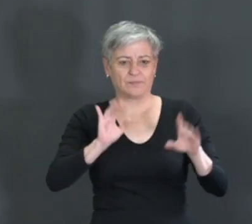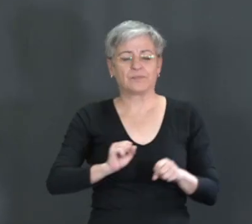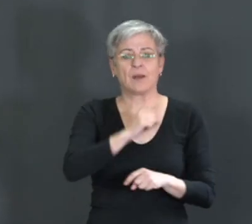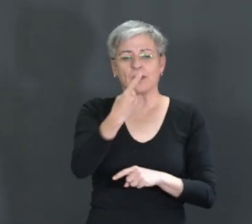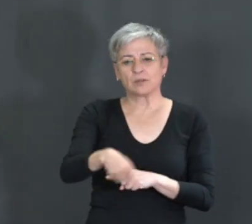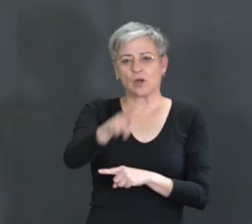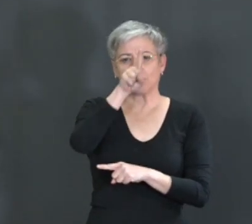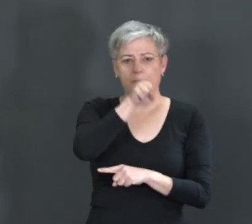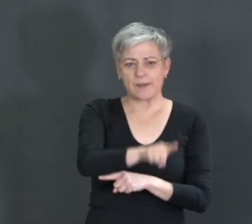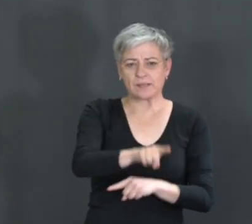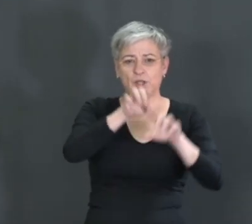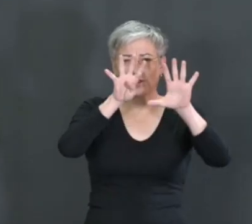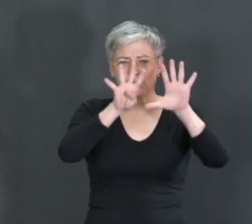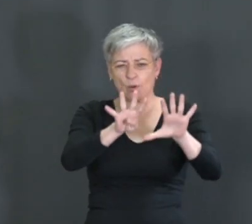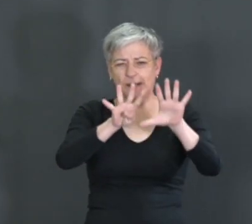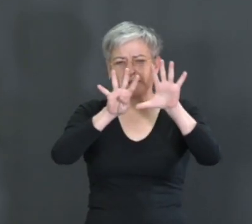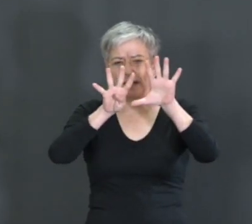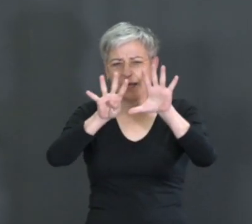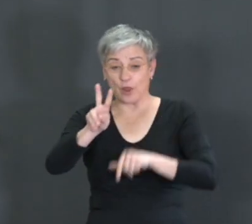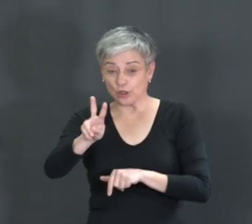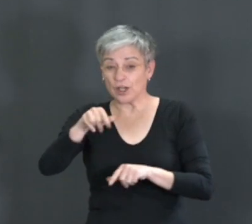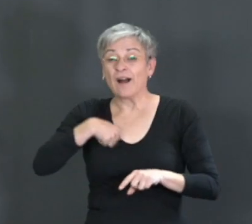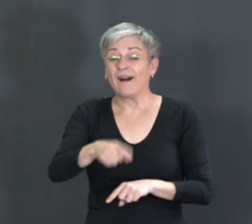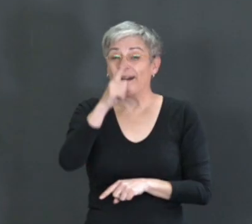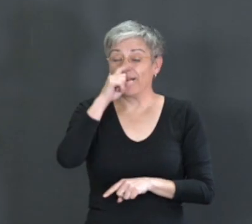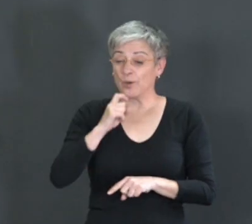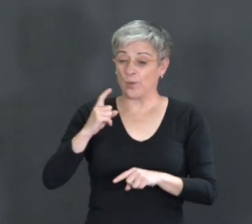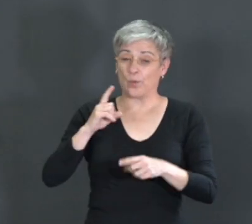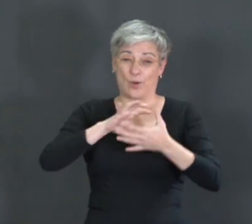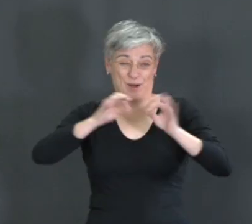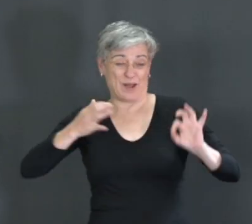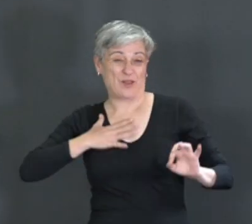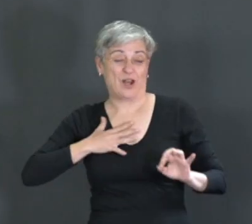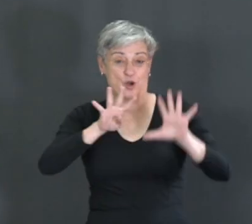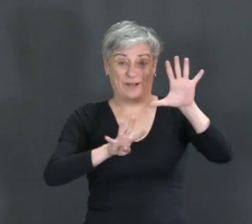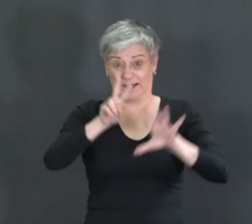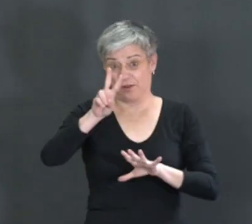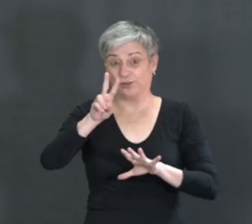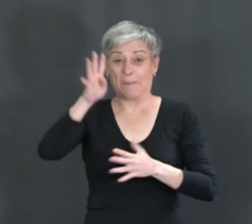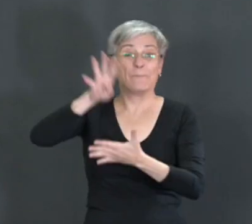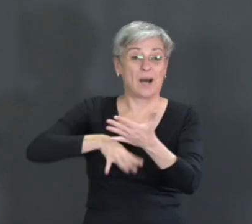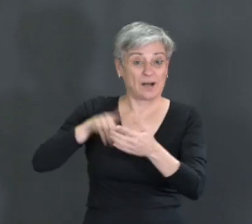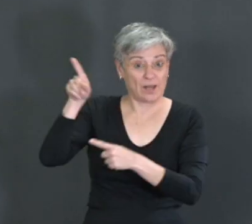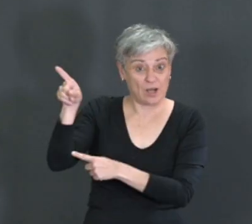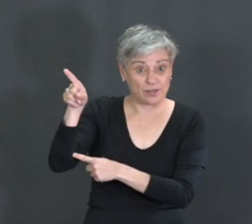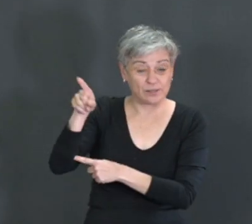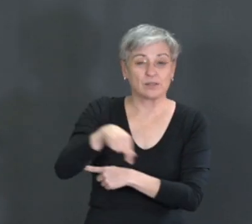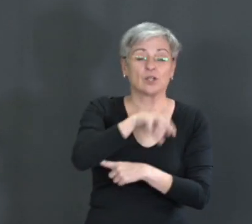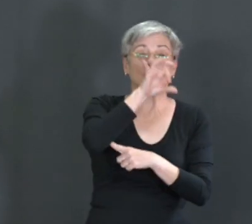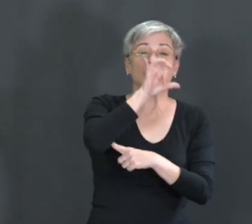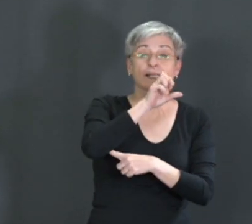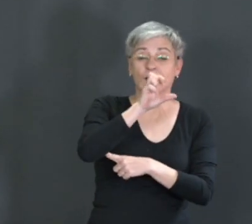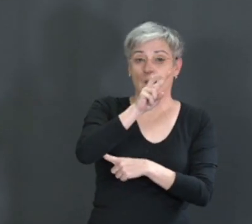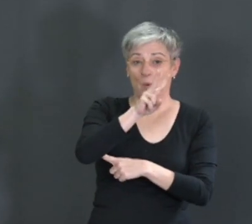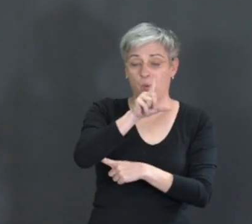año 1992, en los Juegos de Barcelona 92. Es cierto que en Seúl 88